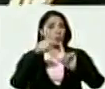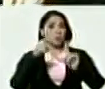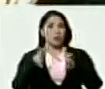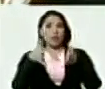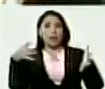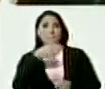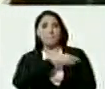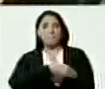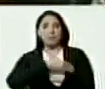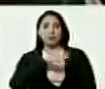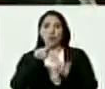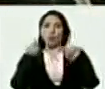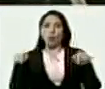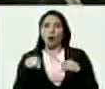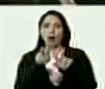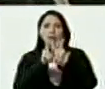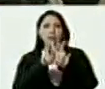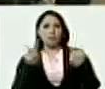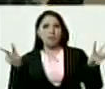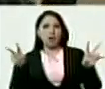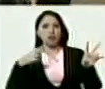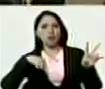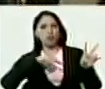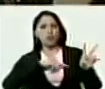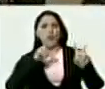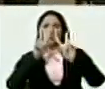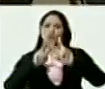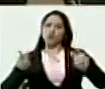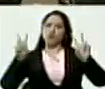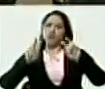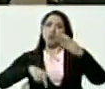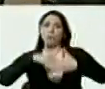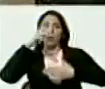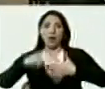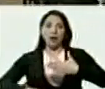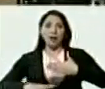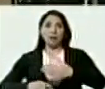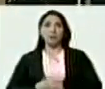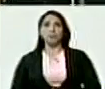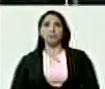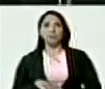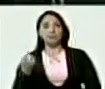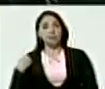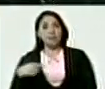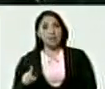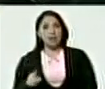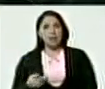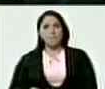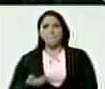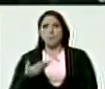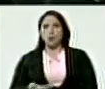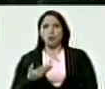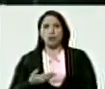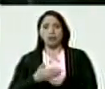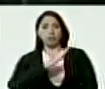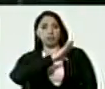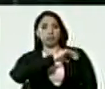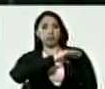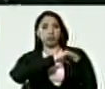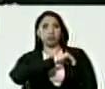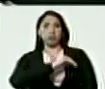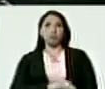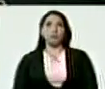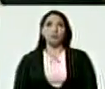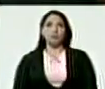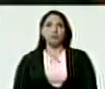Paz. Hemos ido revisando los planes y programas que tiene este importante cuerpo de investigación